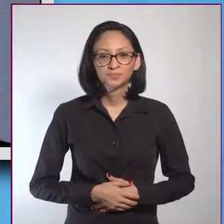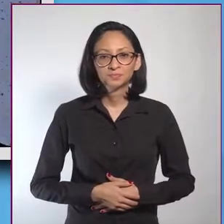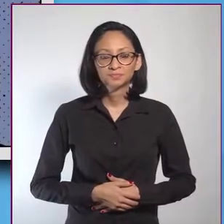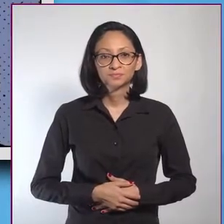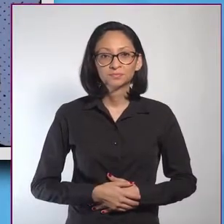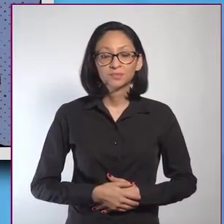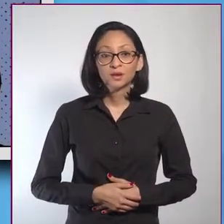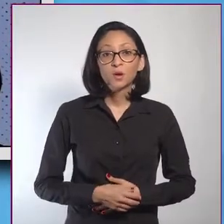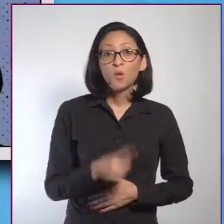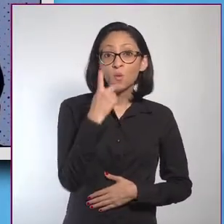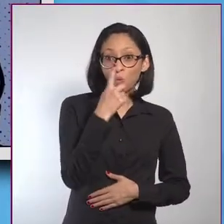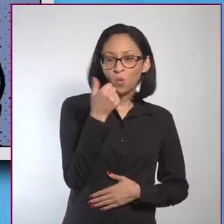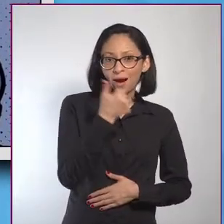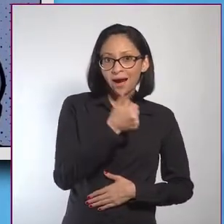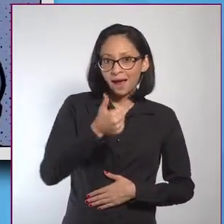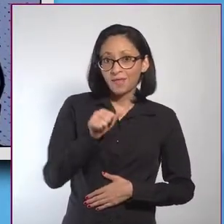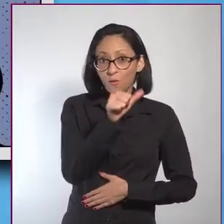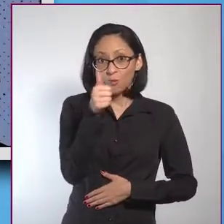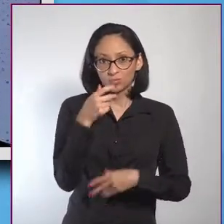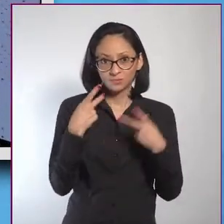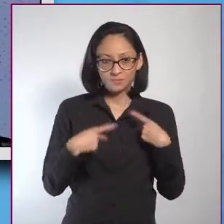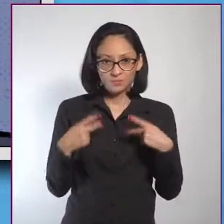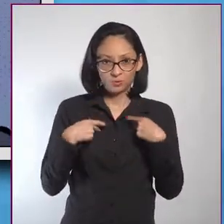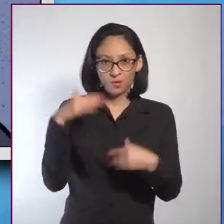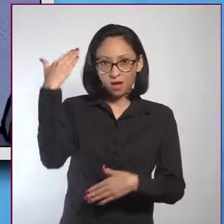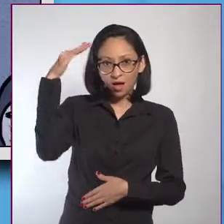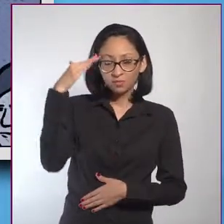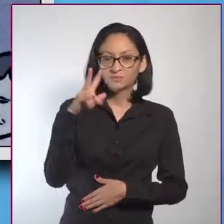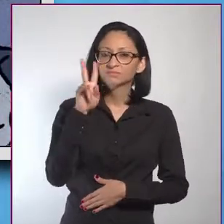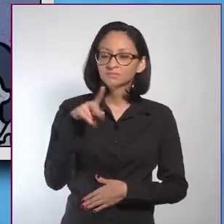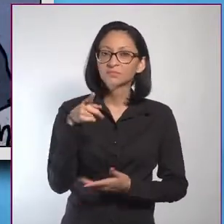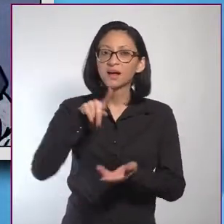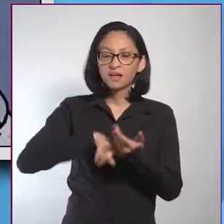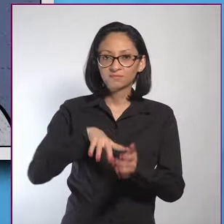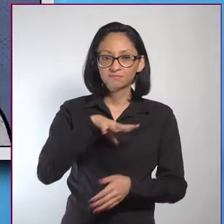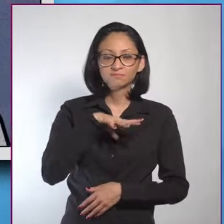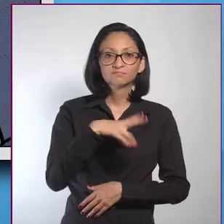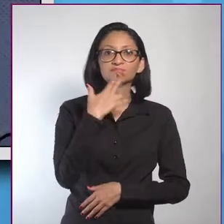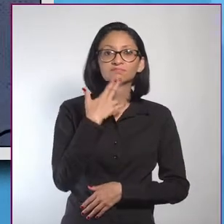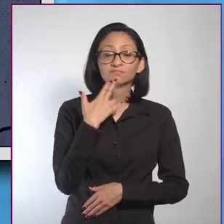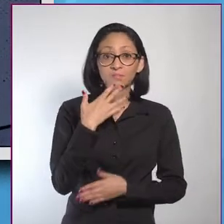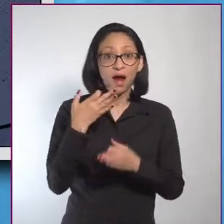1 de cada 11 adultos es diabético, una proporción que sigue creciendo.